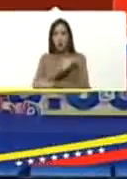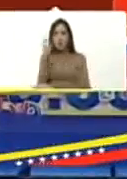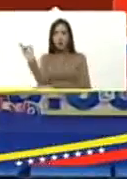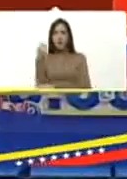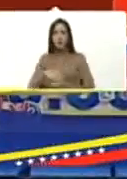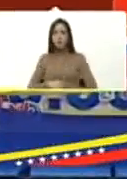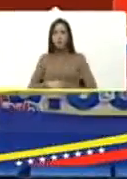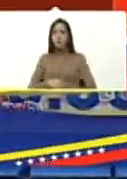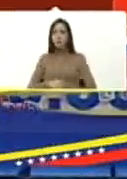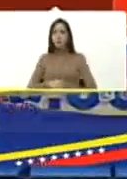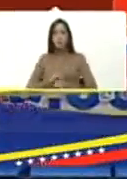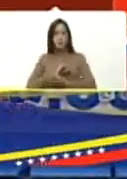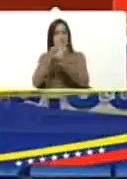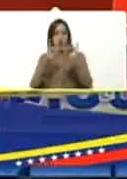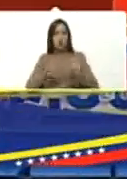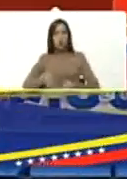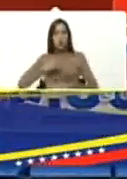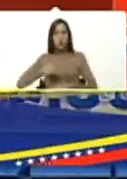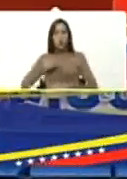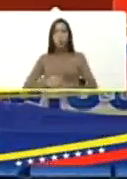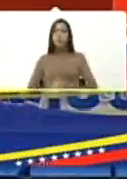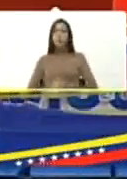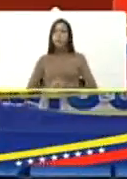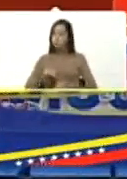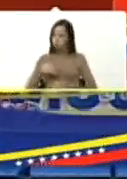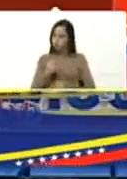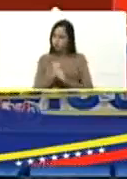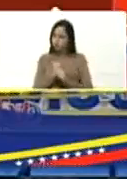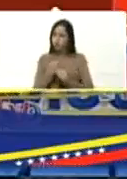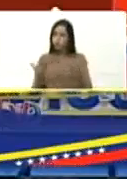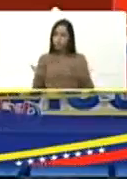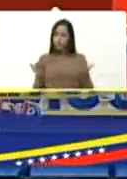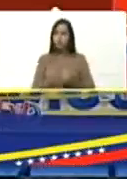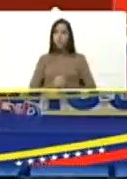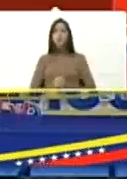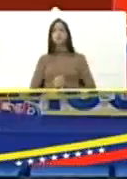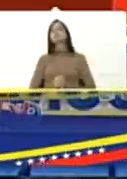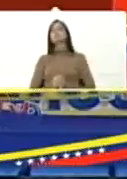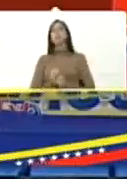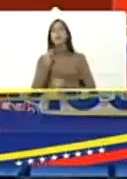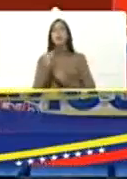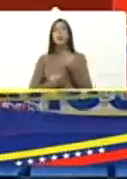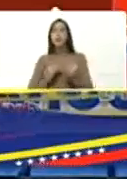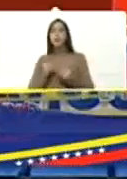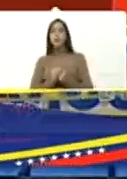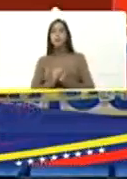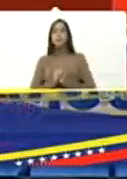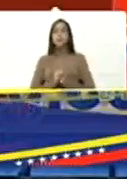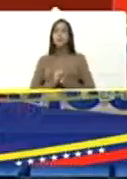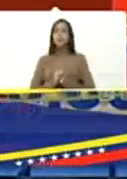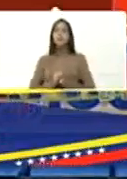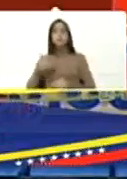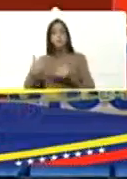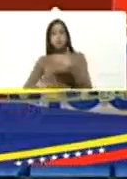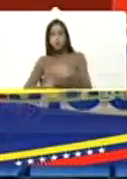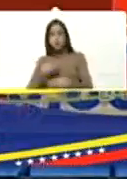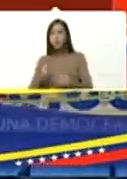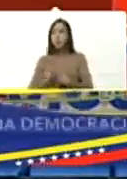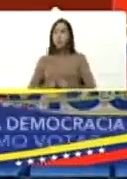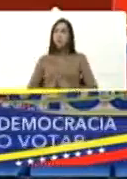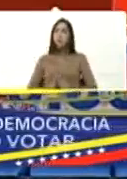¡Qué felicidad! Vale la pena trabajar, vale la pena dedicar días, tardes,